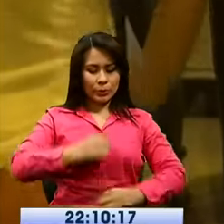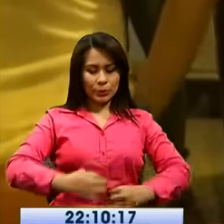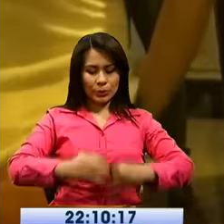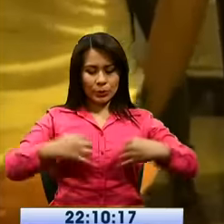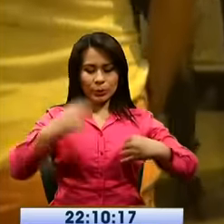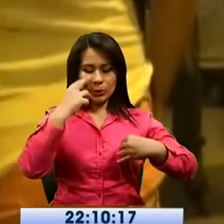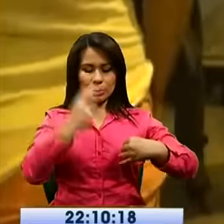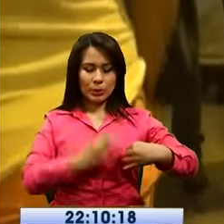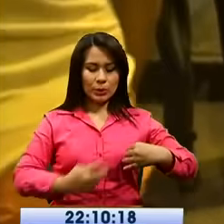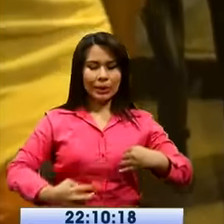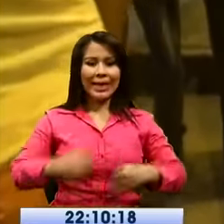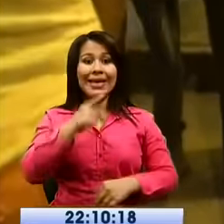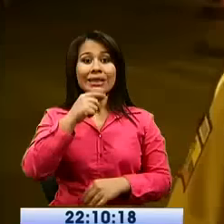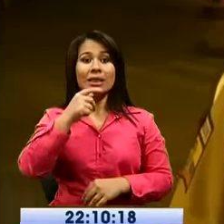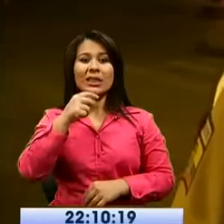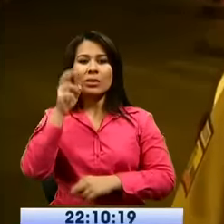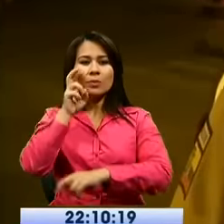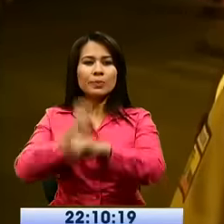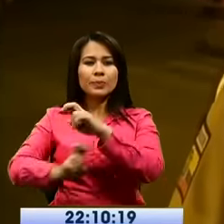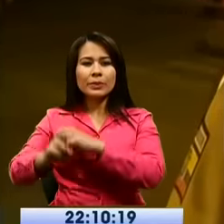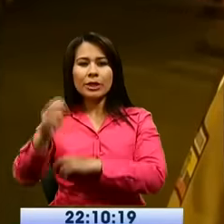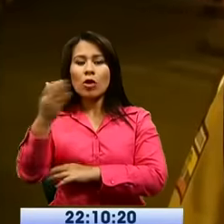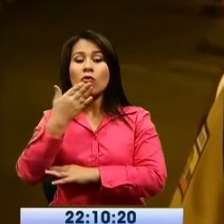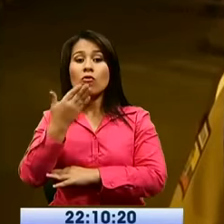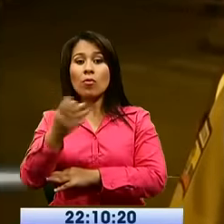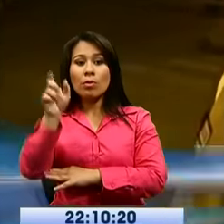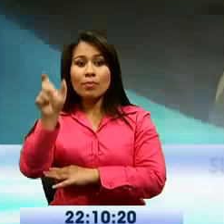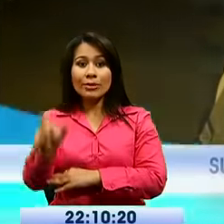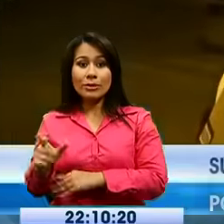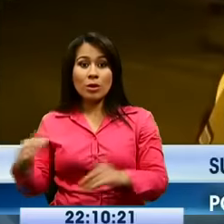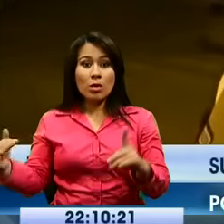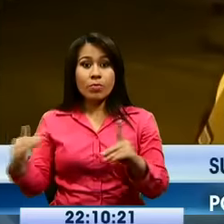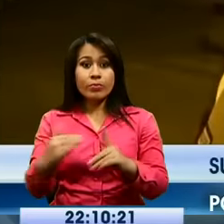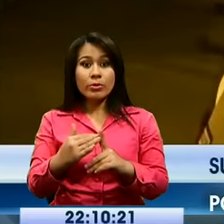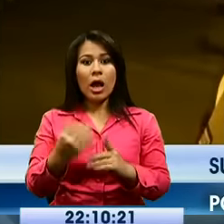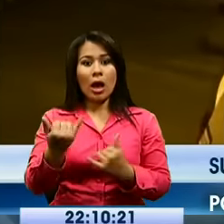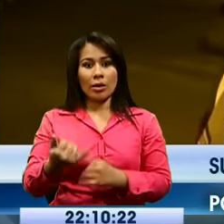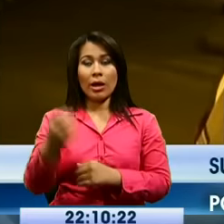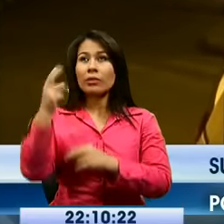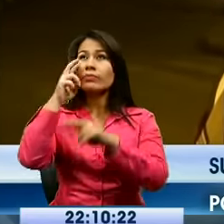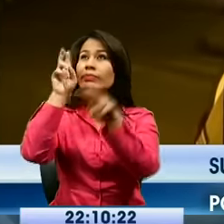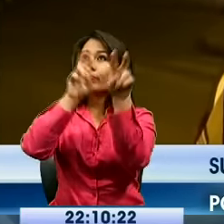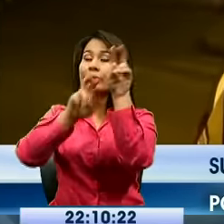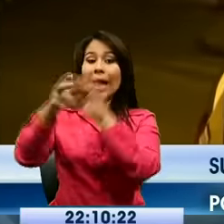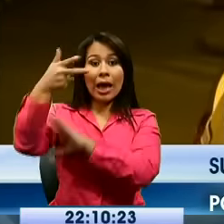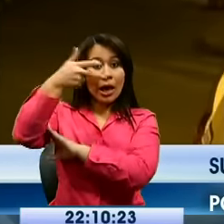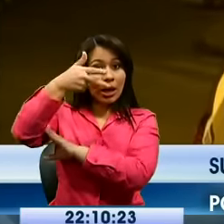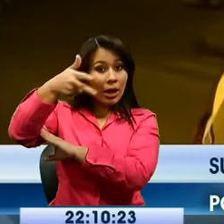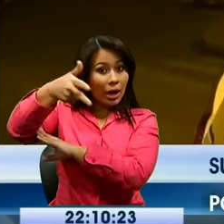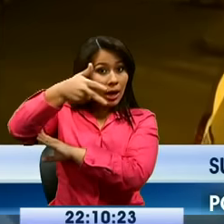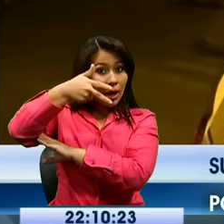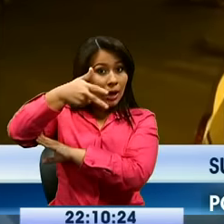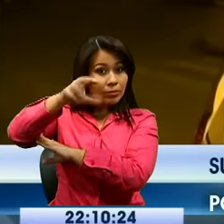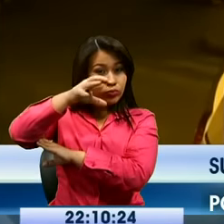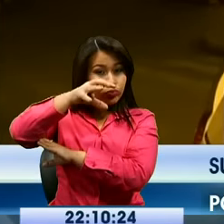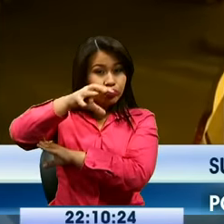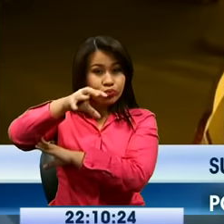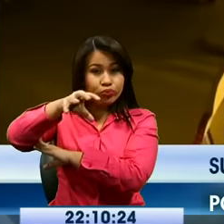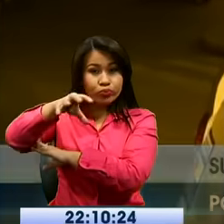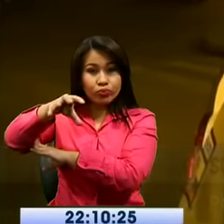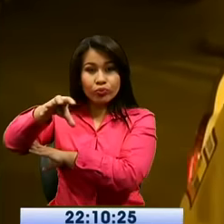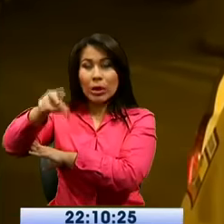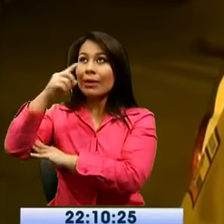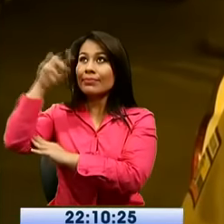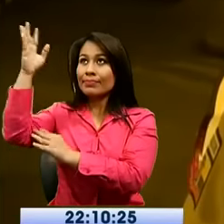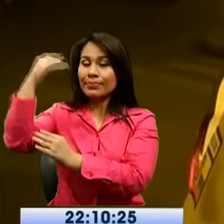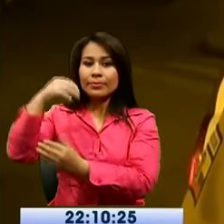se investiga quién lo atropelló. De igual manera, se va a verificar con las cámaras y el debido procedimiento con el personal de